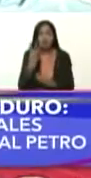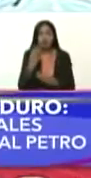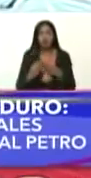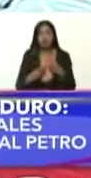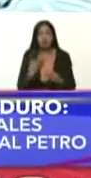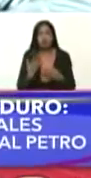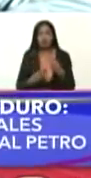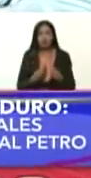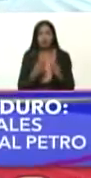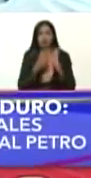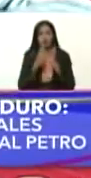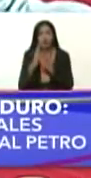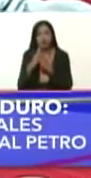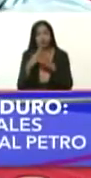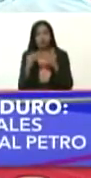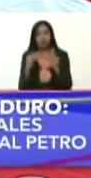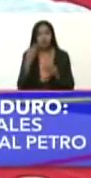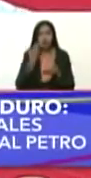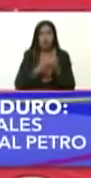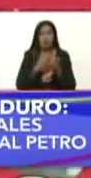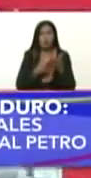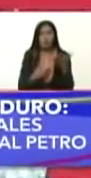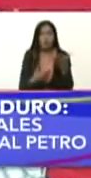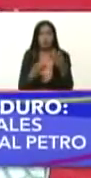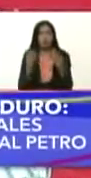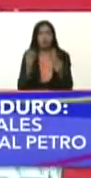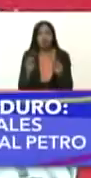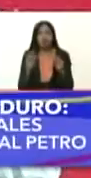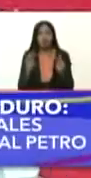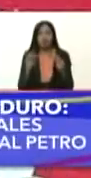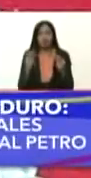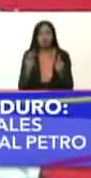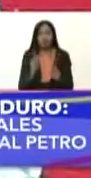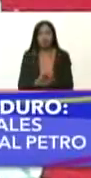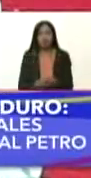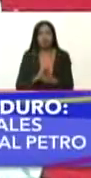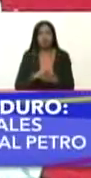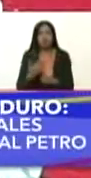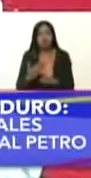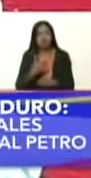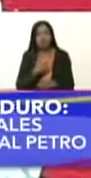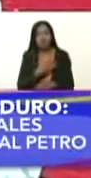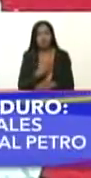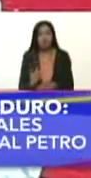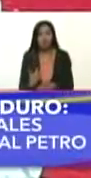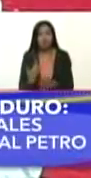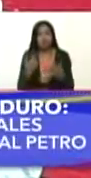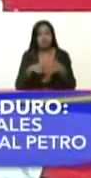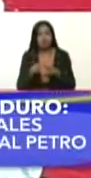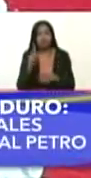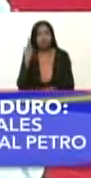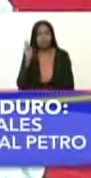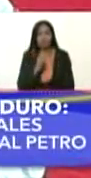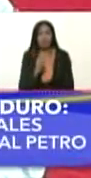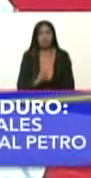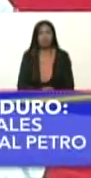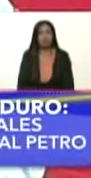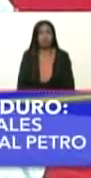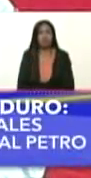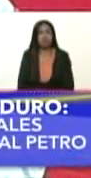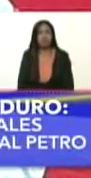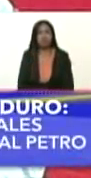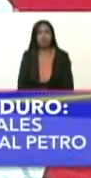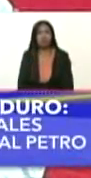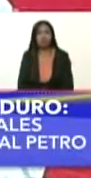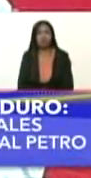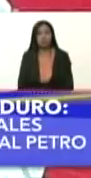estratégicos, ordenar todas las propuestas y todas las acciones. Porque yo quiero, dentro de un mes,